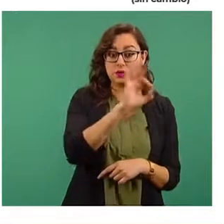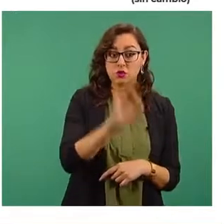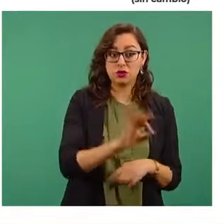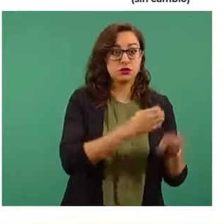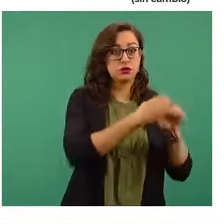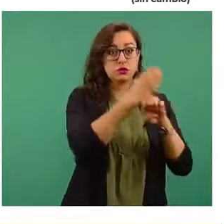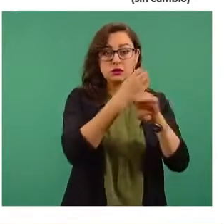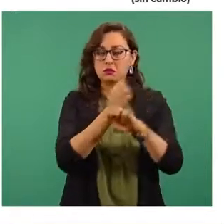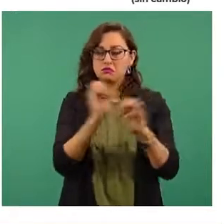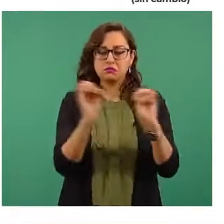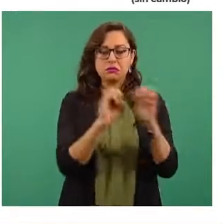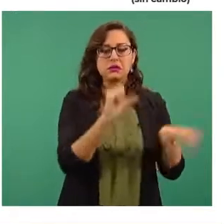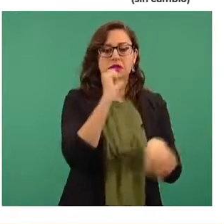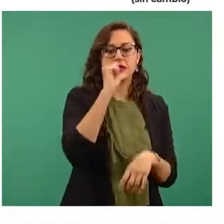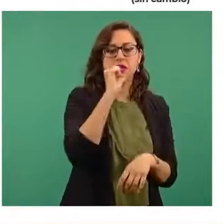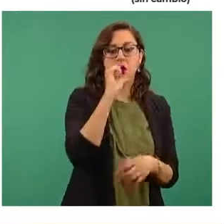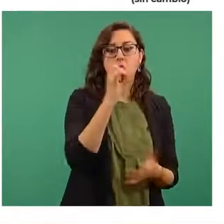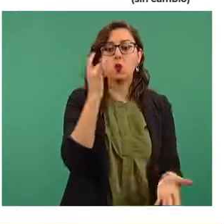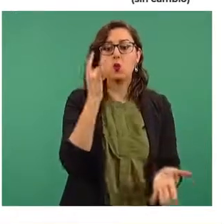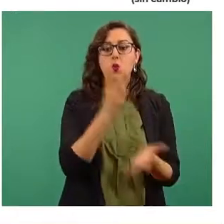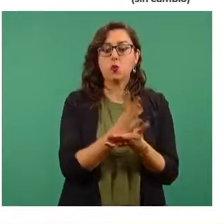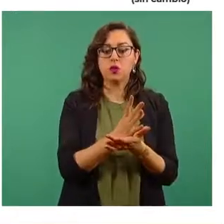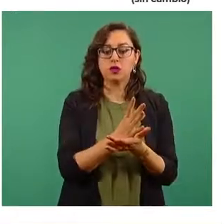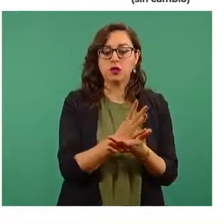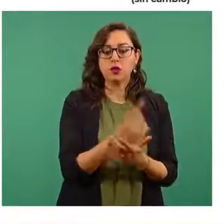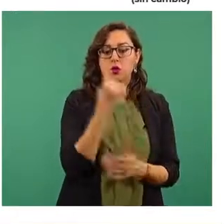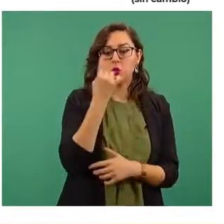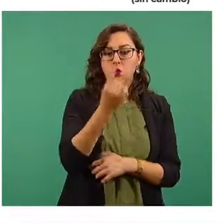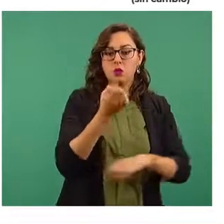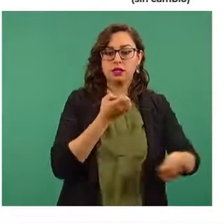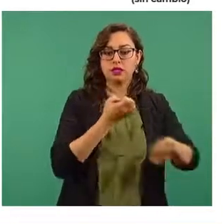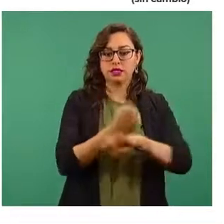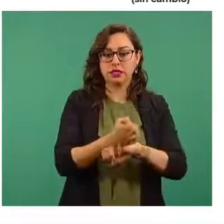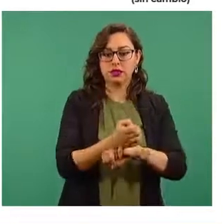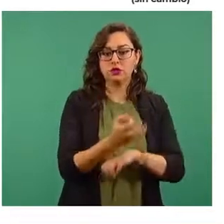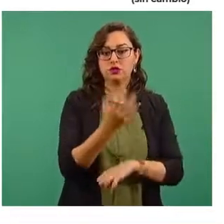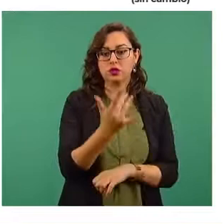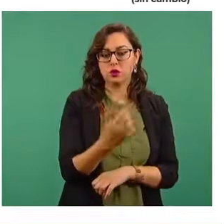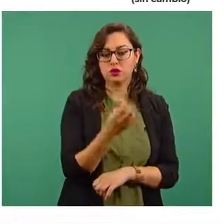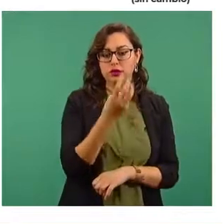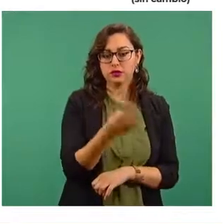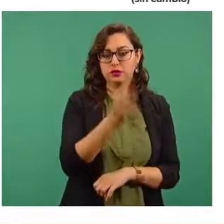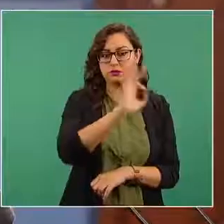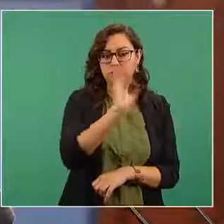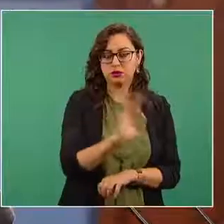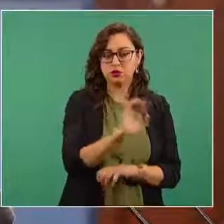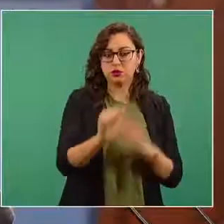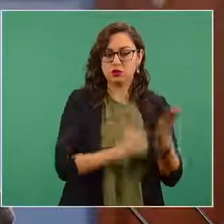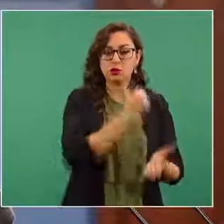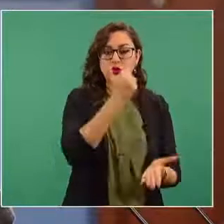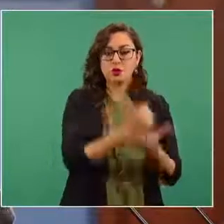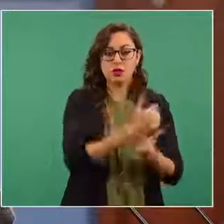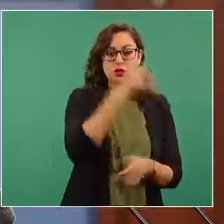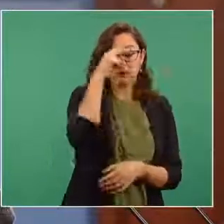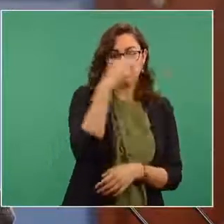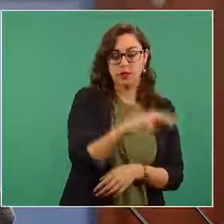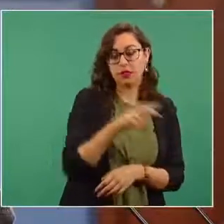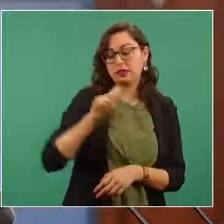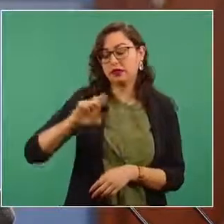Ciudad de México, tiene un 53% de ocupación y 31 estados tienen menos